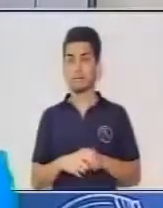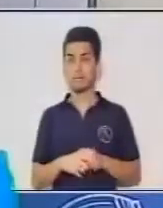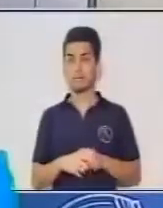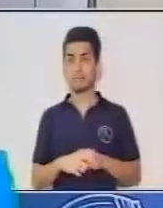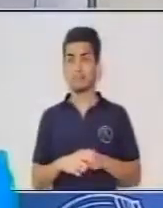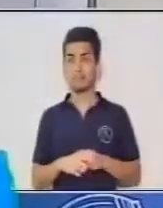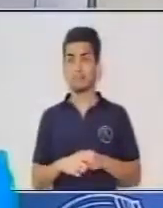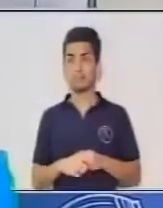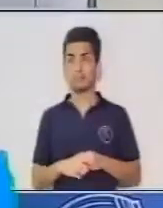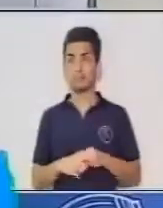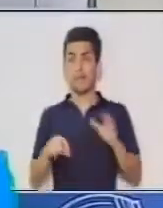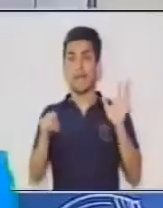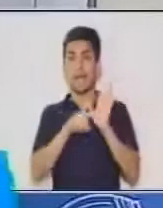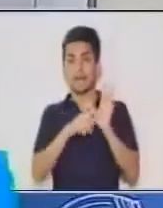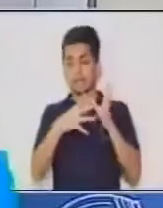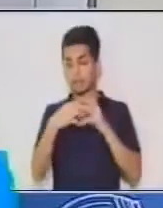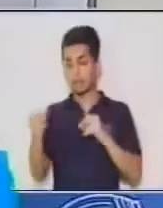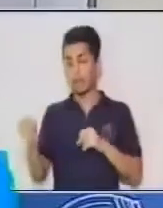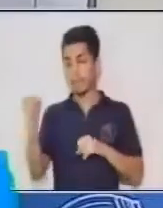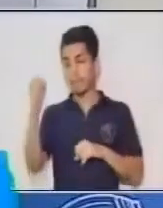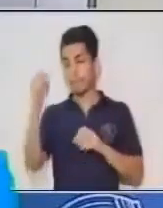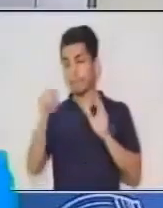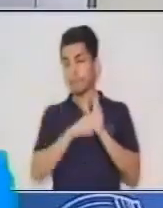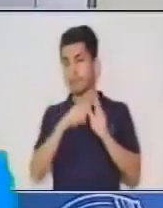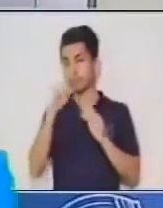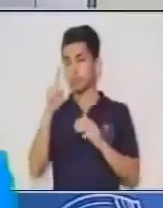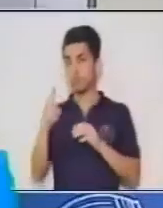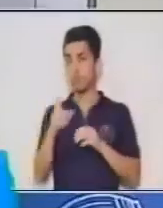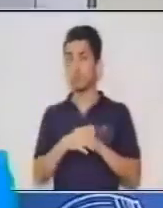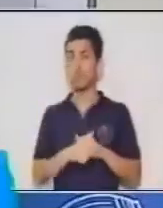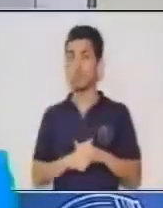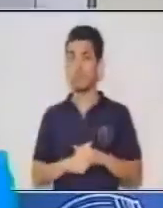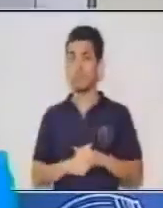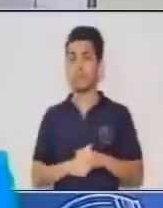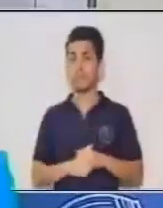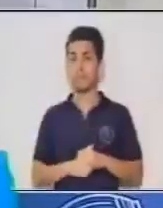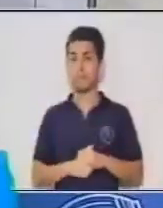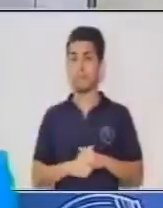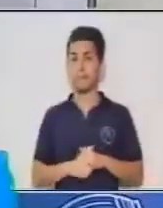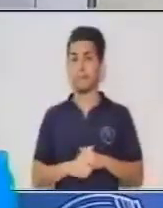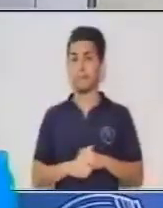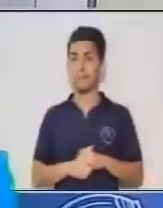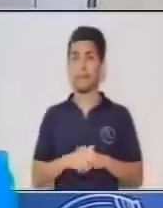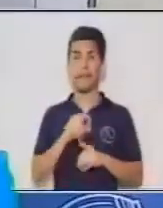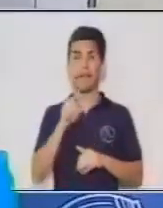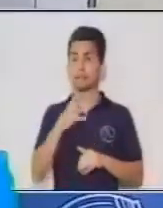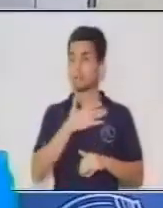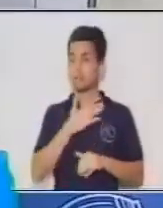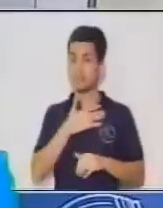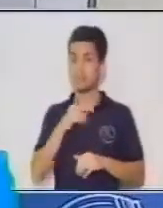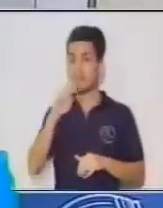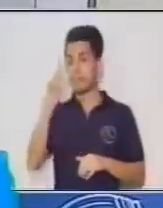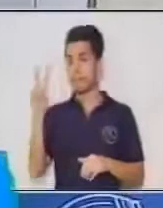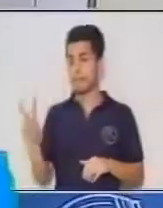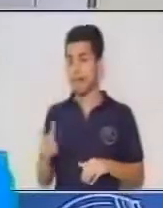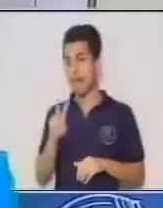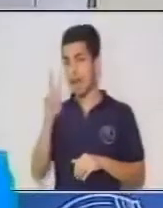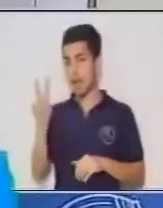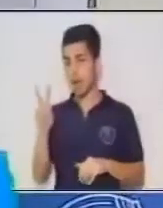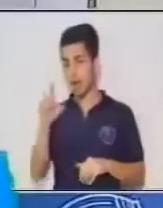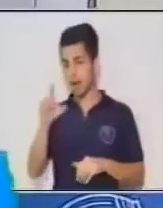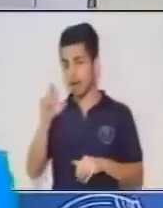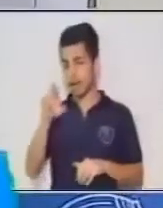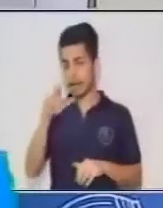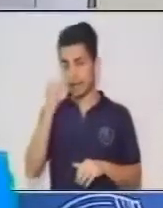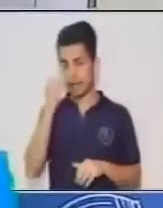a menos 1. En x igual a menos 1. Ese es nuestro valor crítico. ¿Por qué es nuestro valor